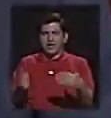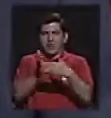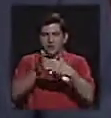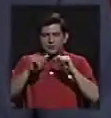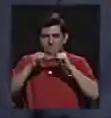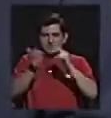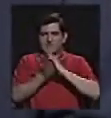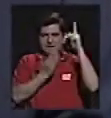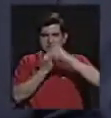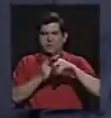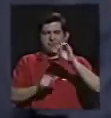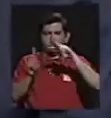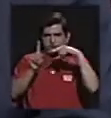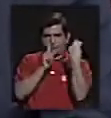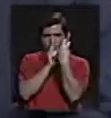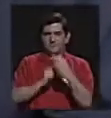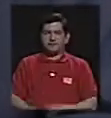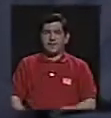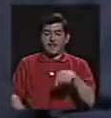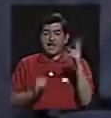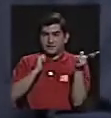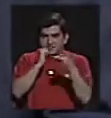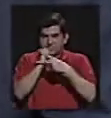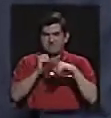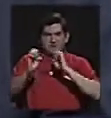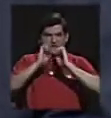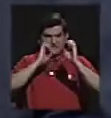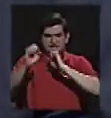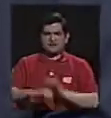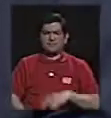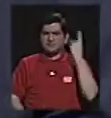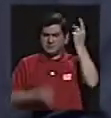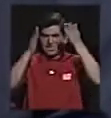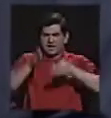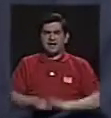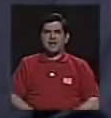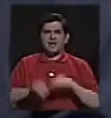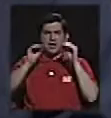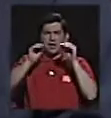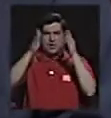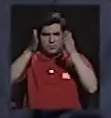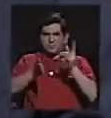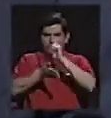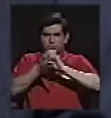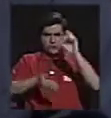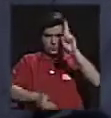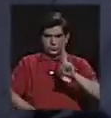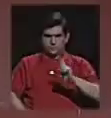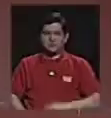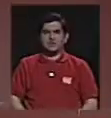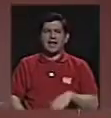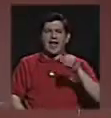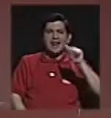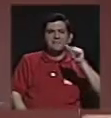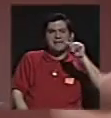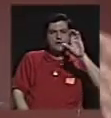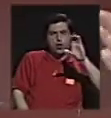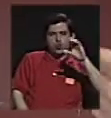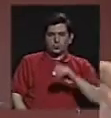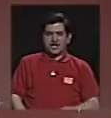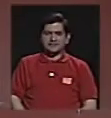Regresamos a su programa Puntos de Vista. En esta ocasión entrevistamos al politólogo y catedrático de la Universidad de Costa Rica, Alberto